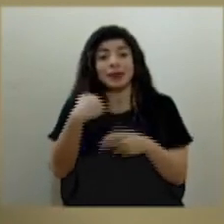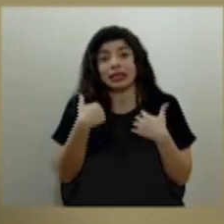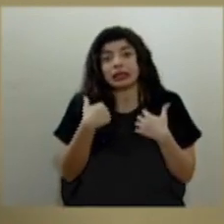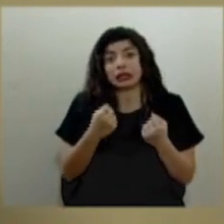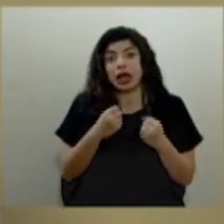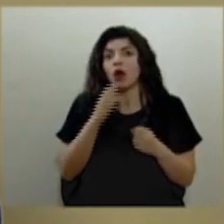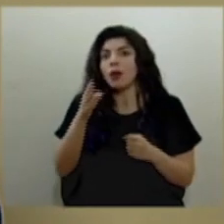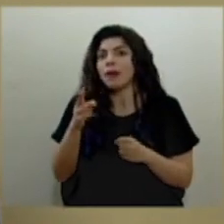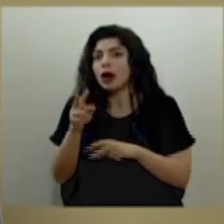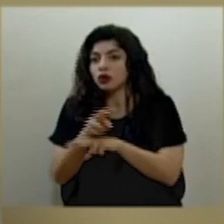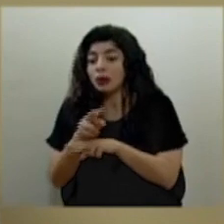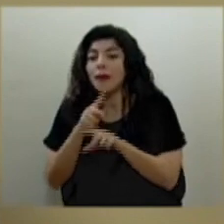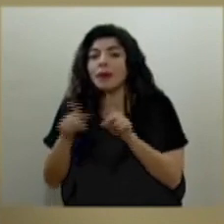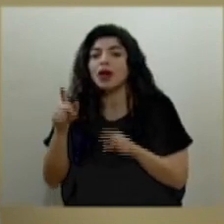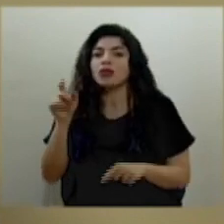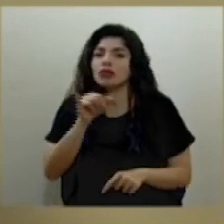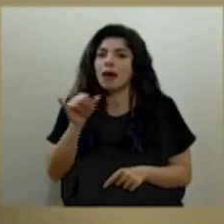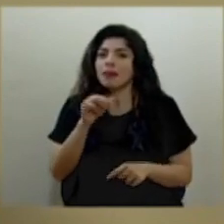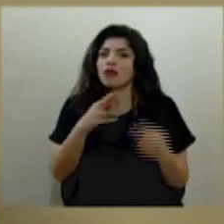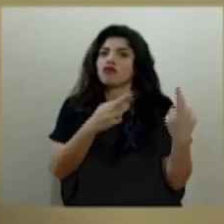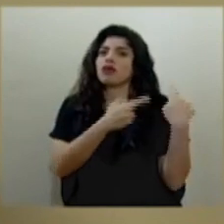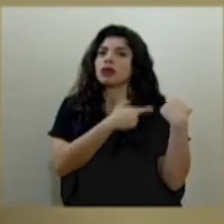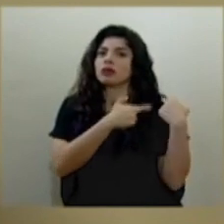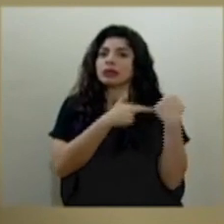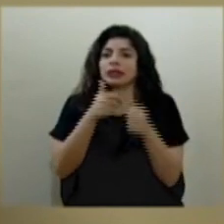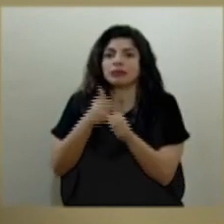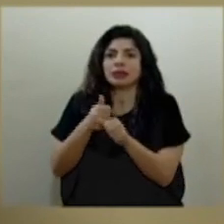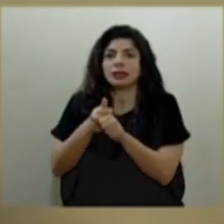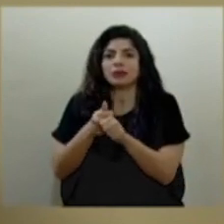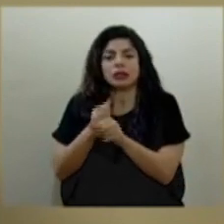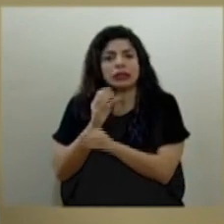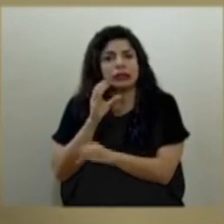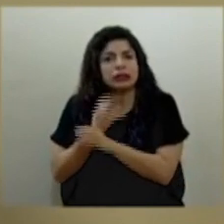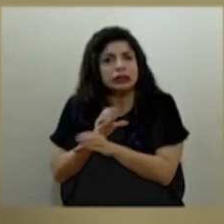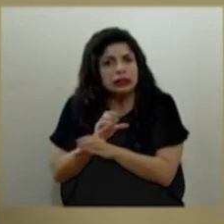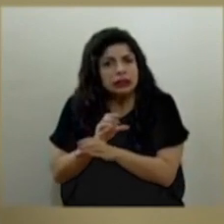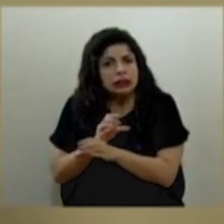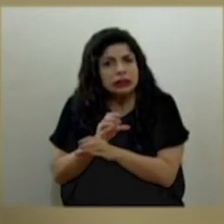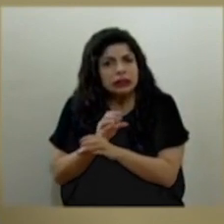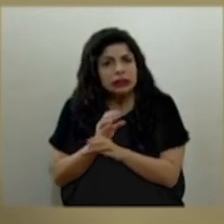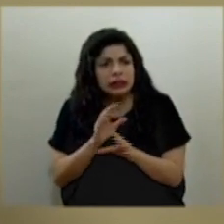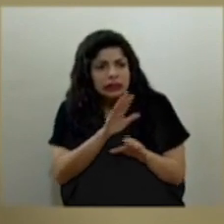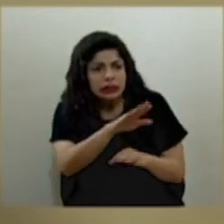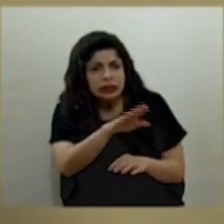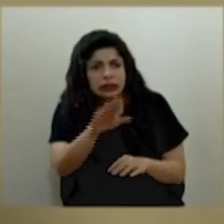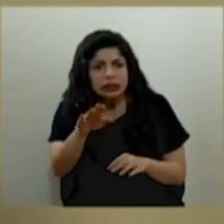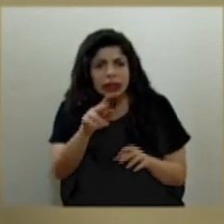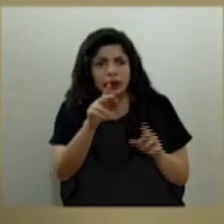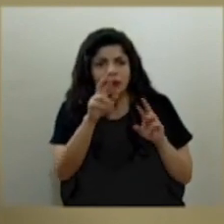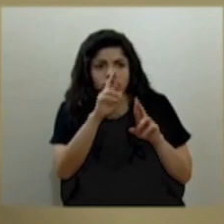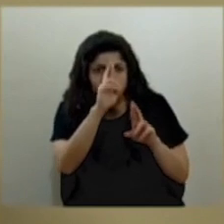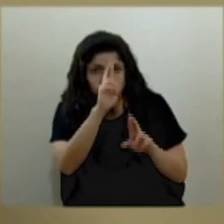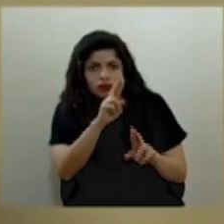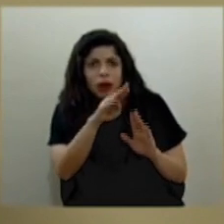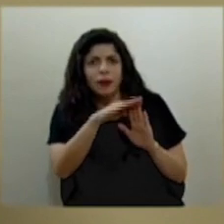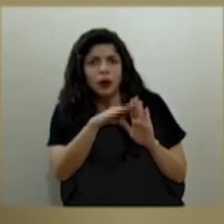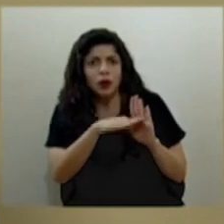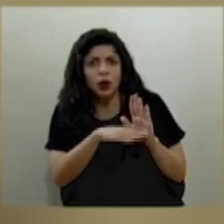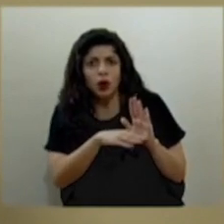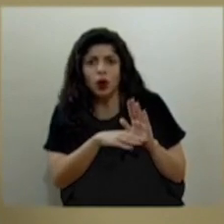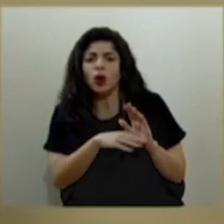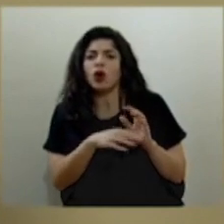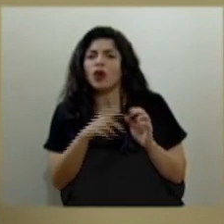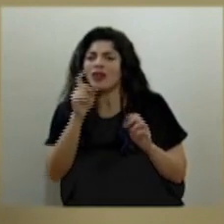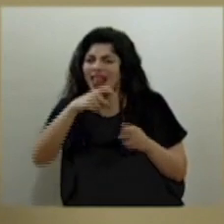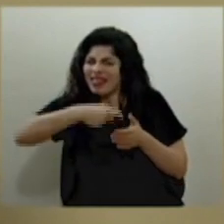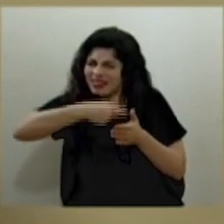va a estar supervisando, pero hay un deber también de ellos de resguardar y estar muy celosos de aplicar esos protocolos en todos sus extremos